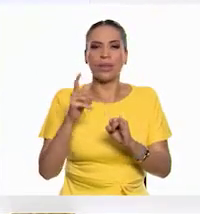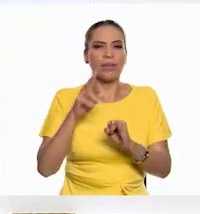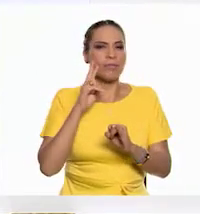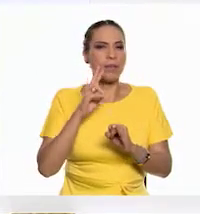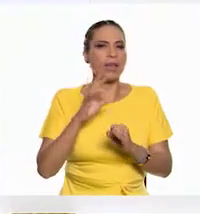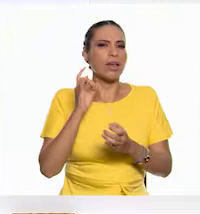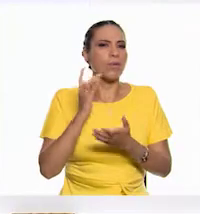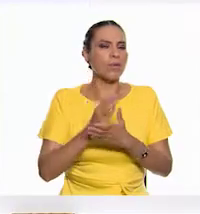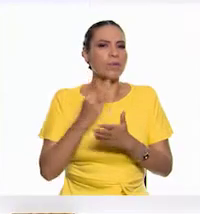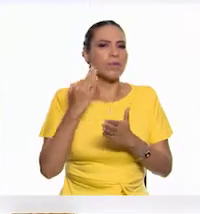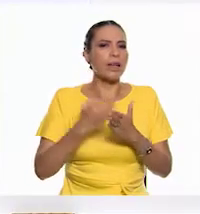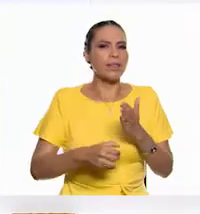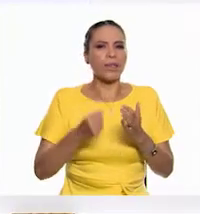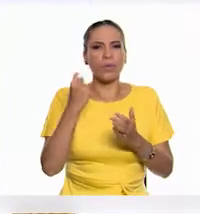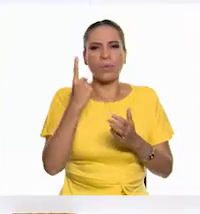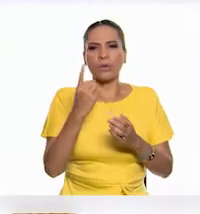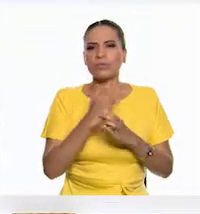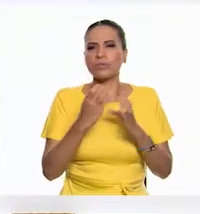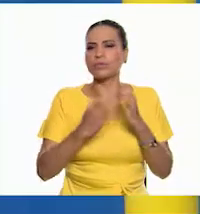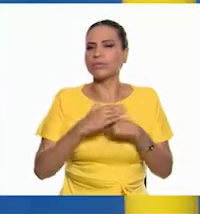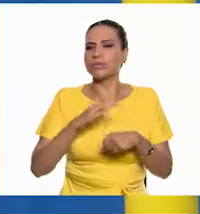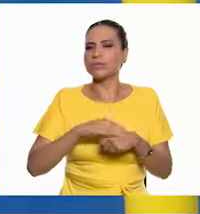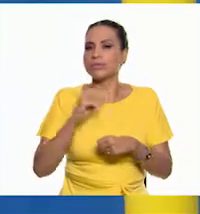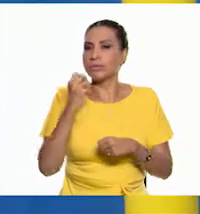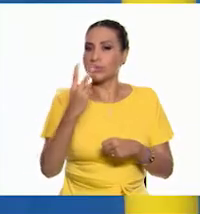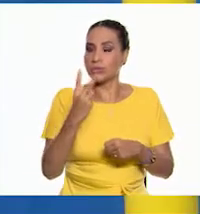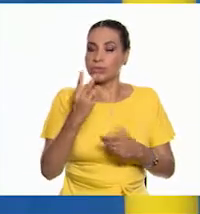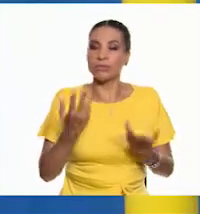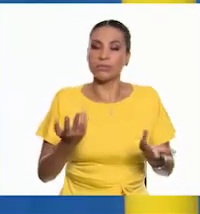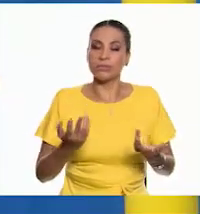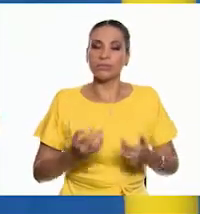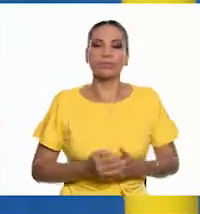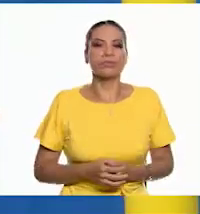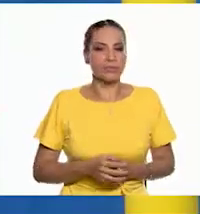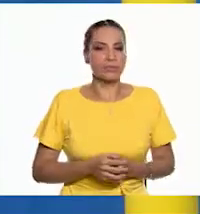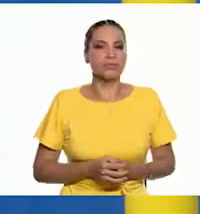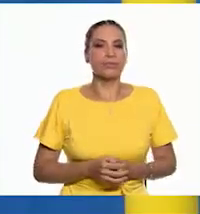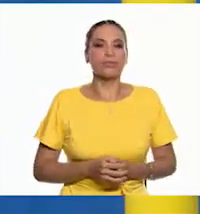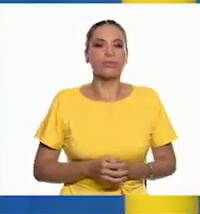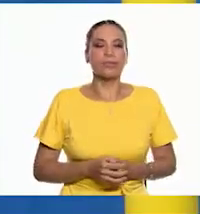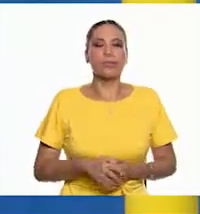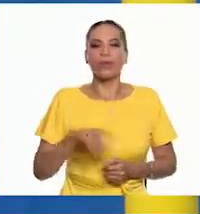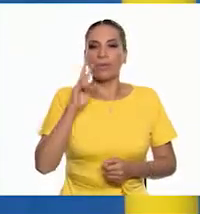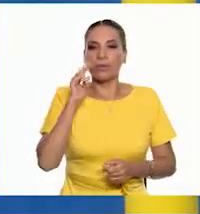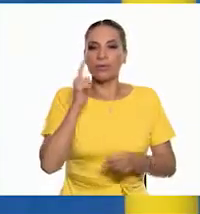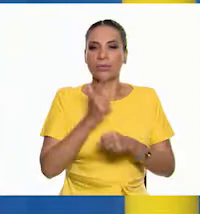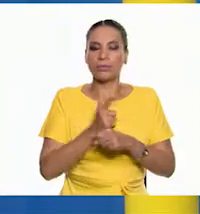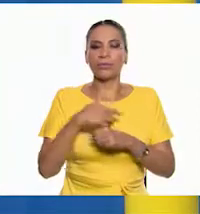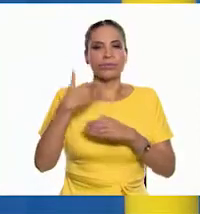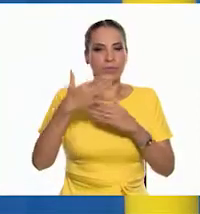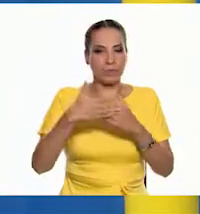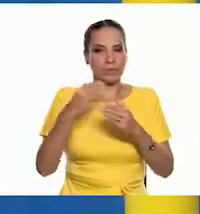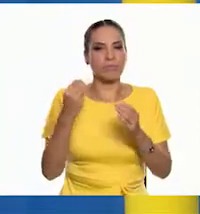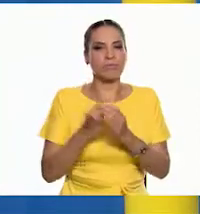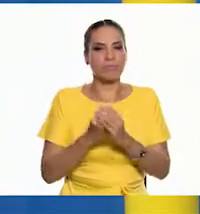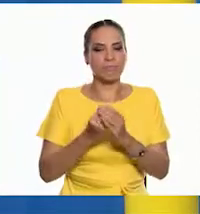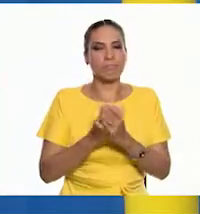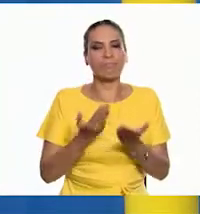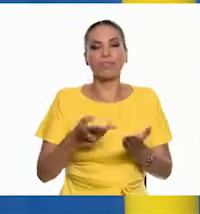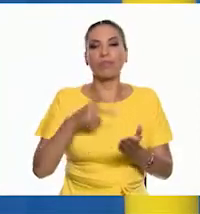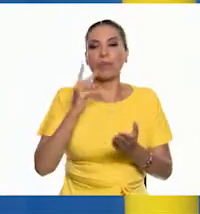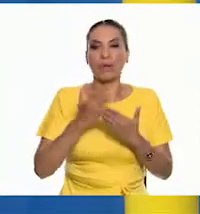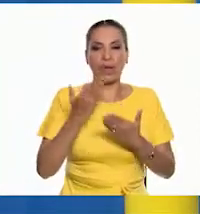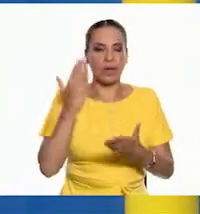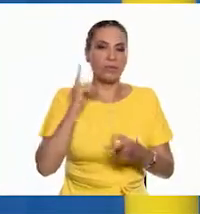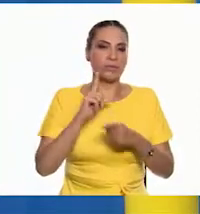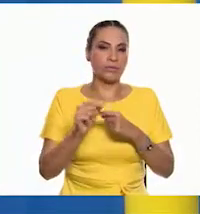ya solamente nos falta una causa más. Dos causas más. Así es, Jenny, y las descubriremos en la siguiente clase. Pero